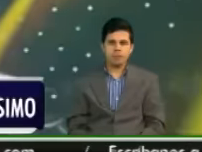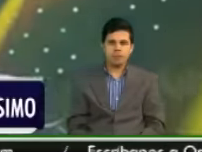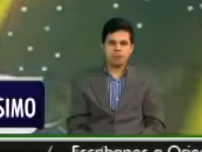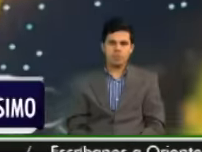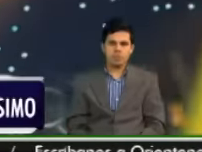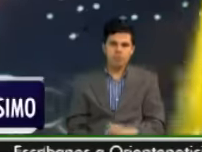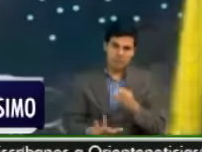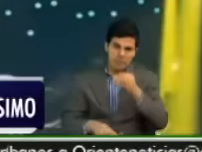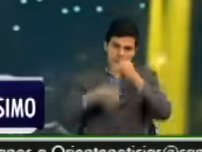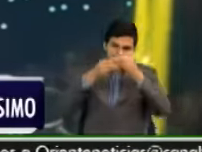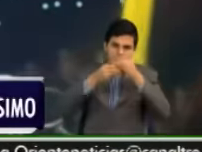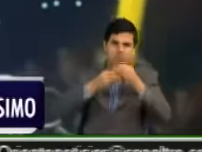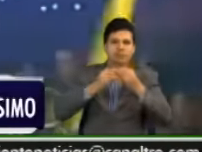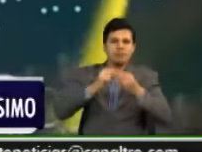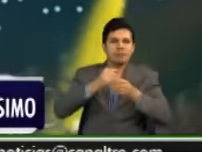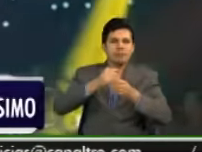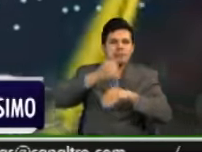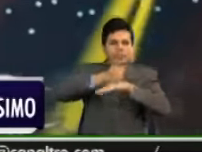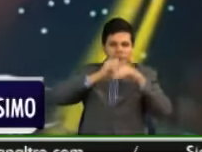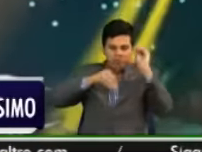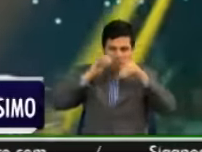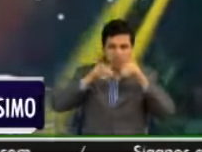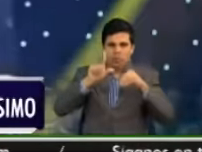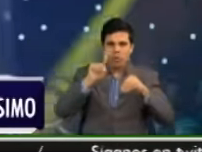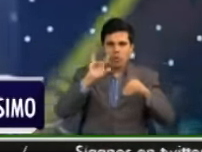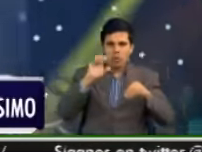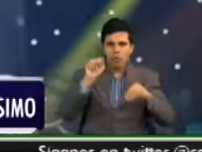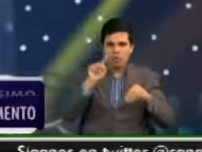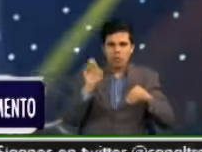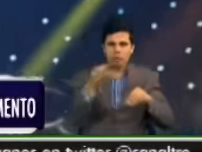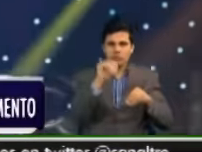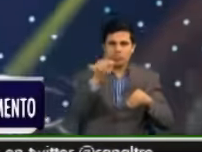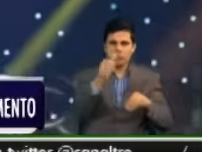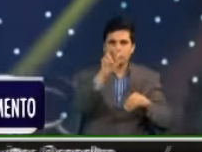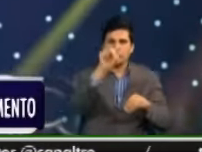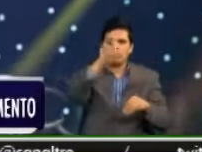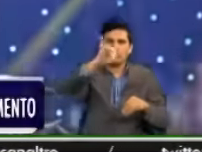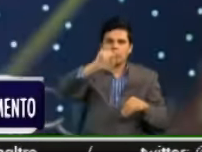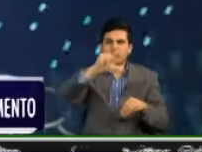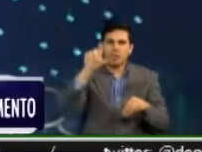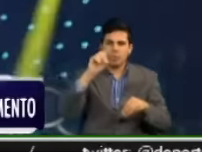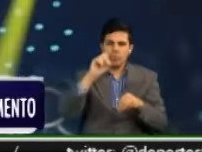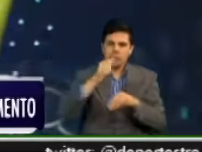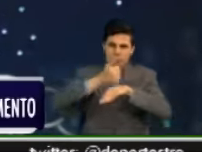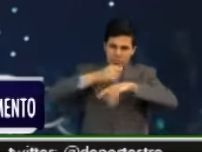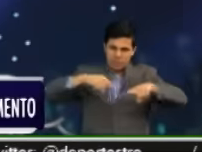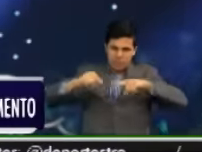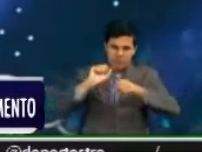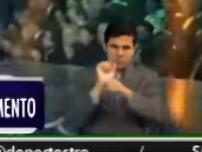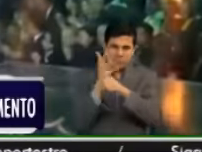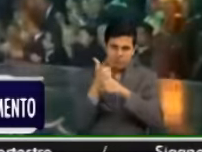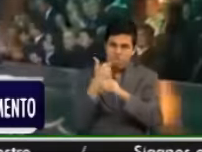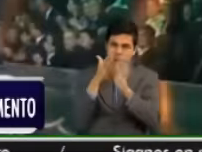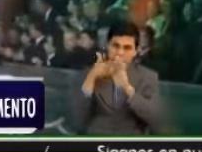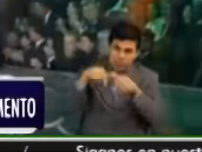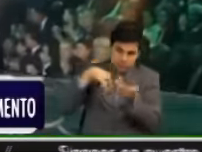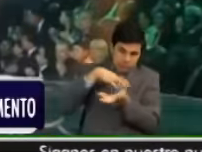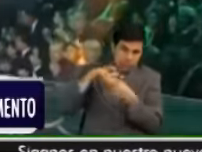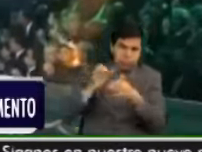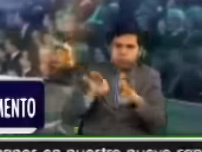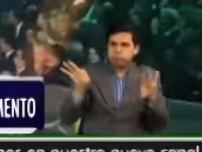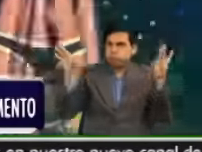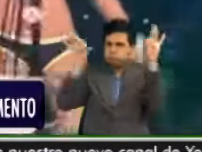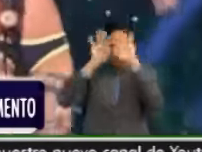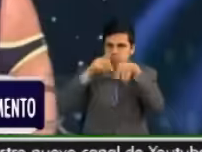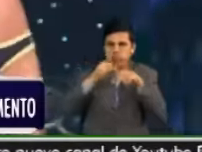Por su parte, el director de artes, Lucas Jaramillo, destacó que este evento será importante para Santander, porque la difusión que